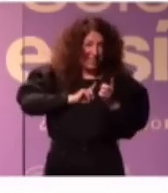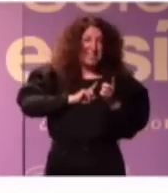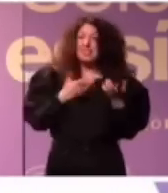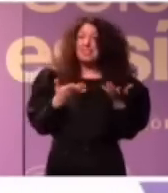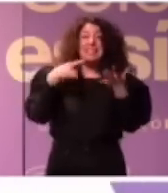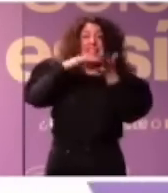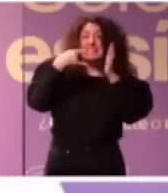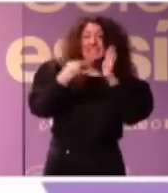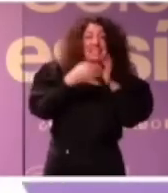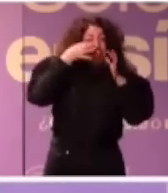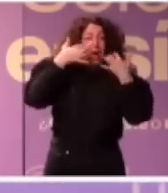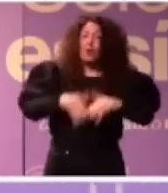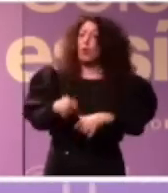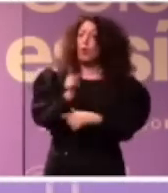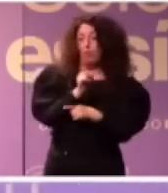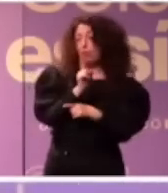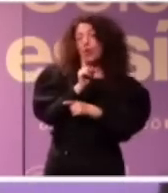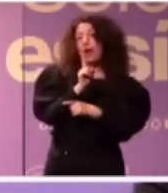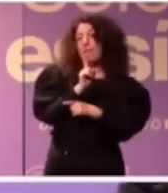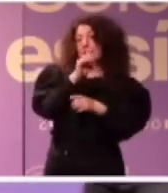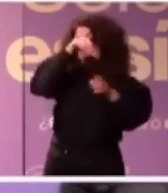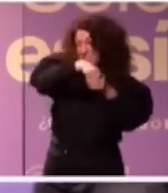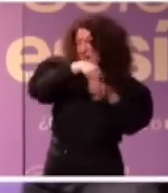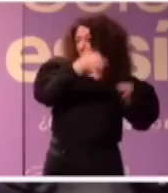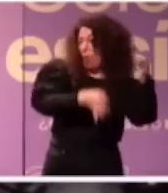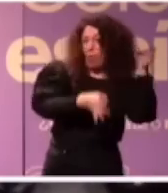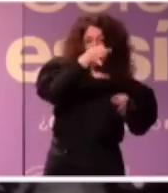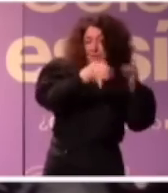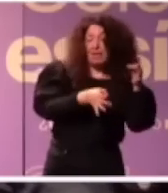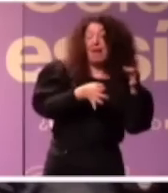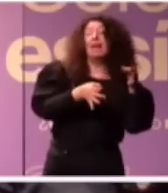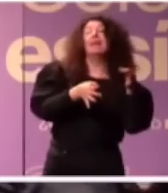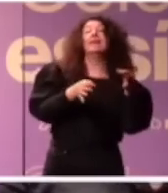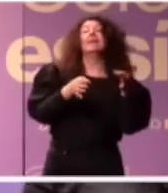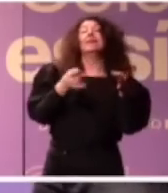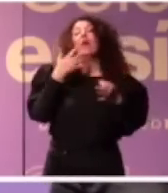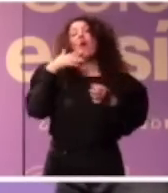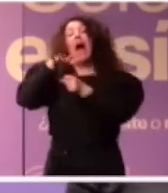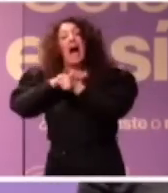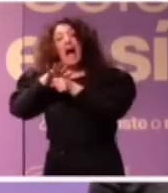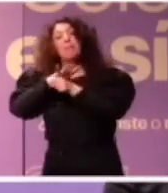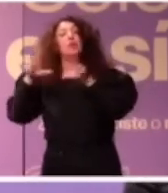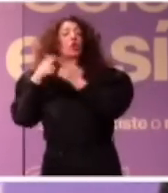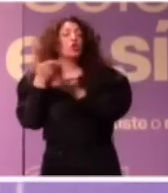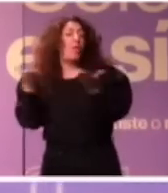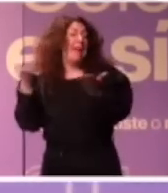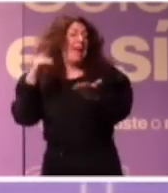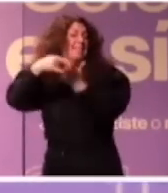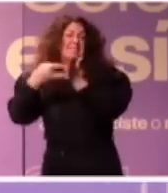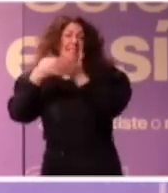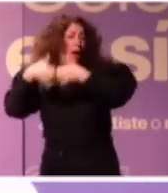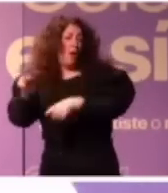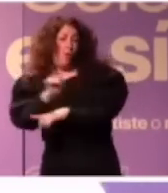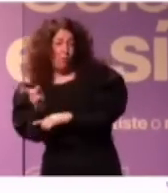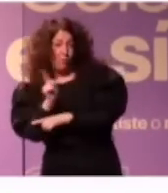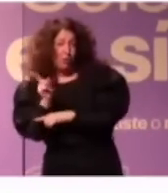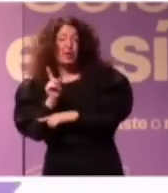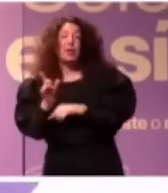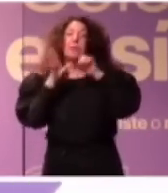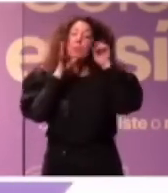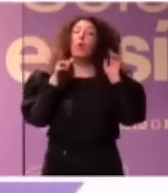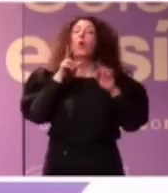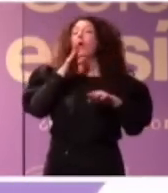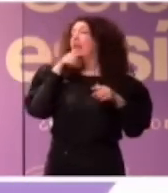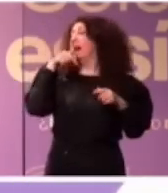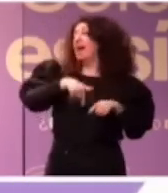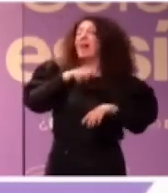no funcionaba en el ámbito judicial y que tampoco funcionaba en el ámbito social. Porque, como ha explicado la delegada